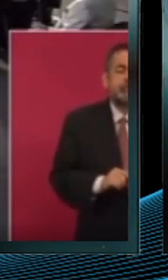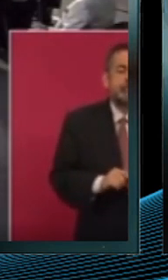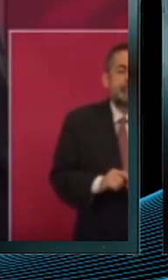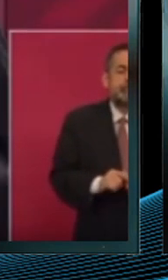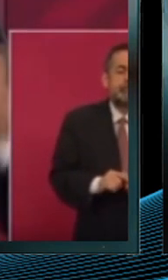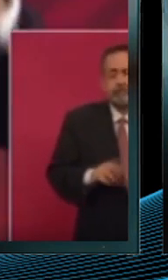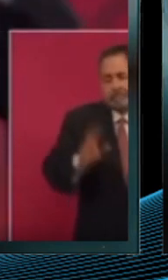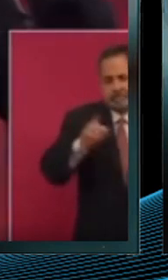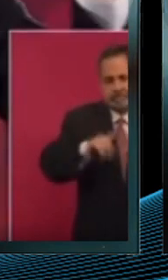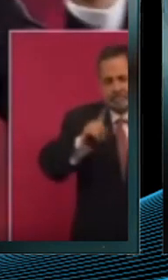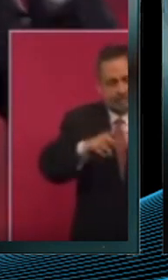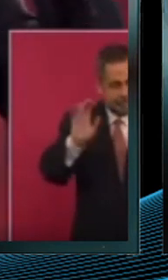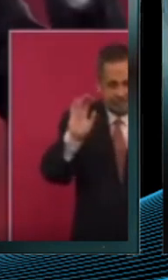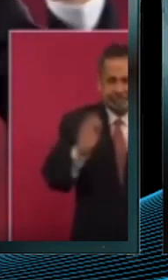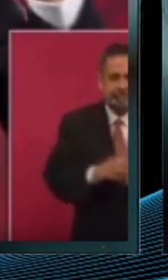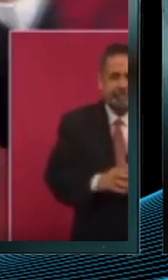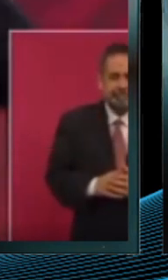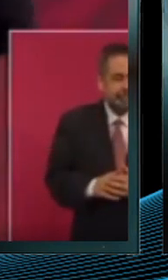En fin, ya.